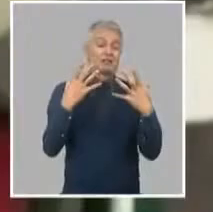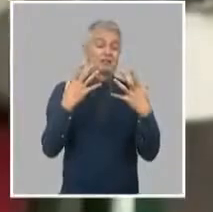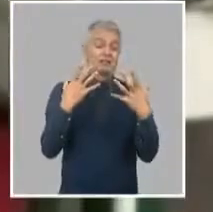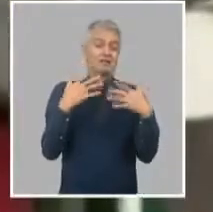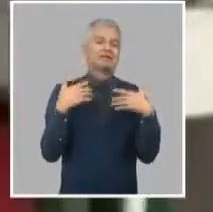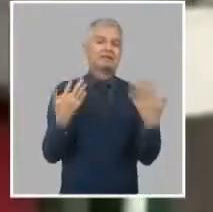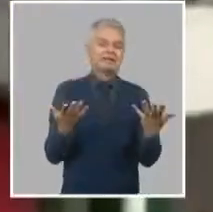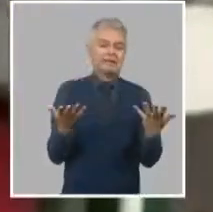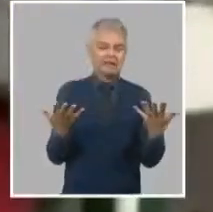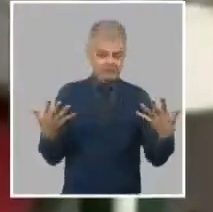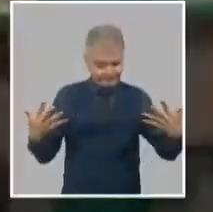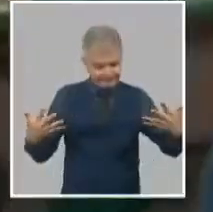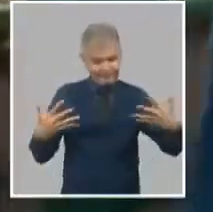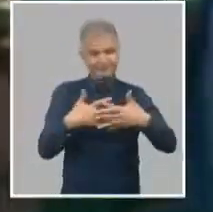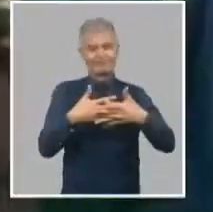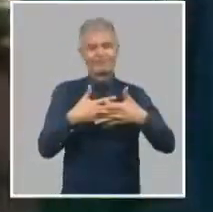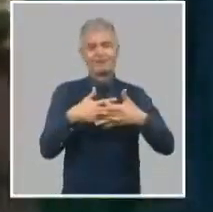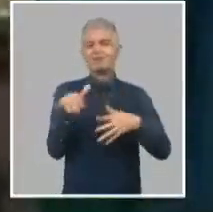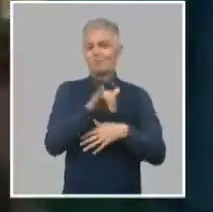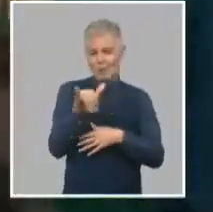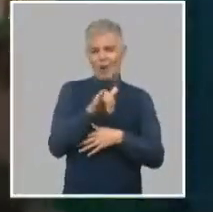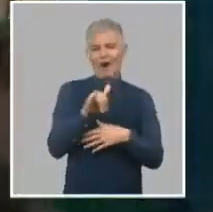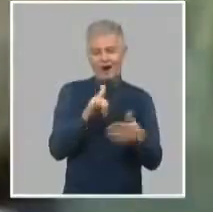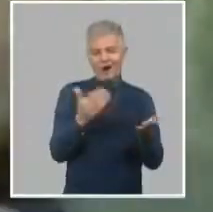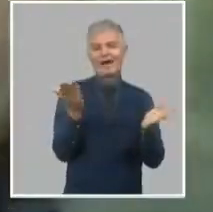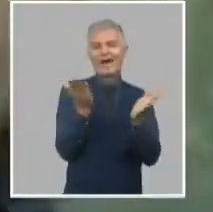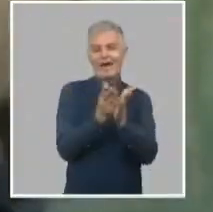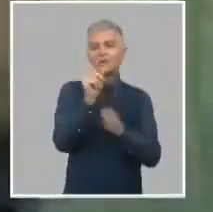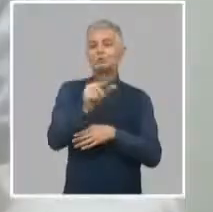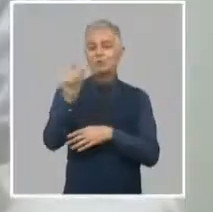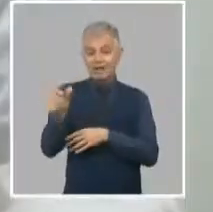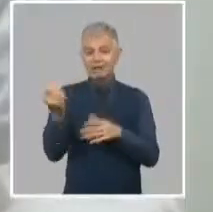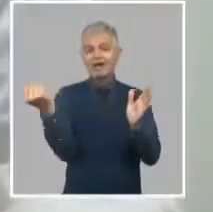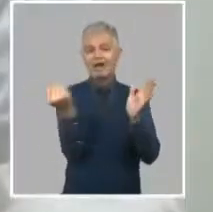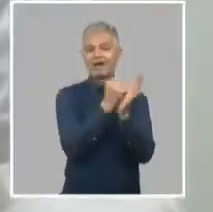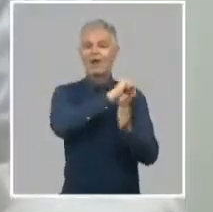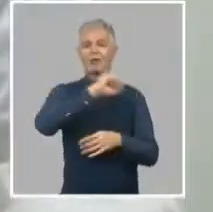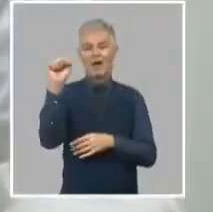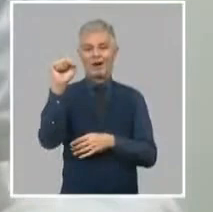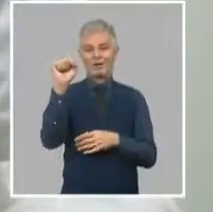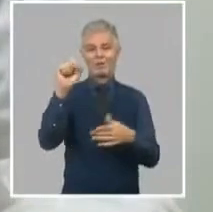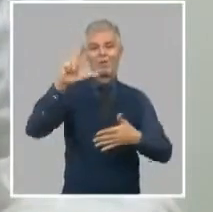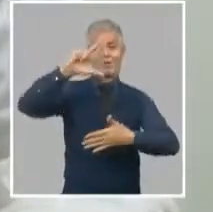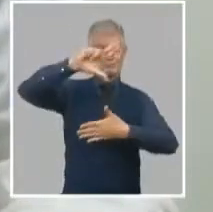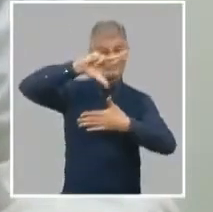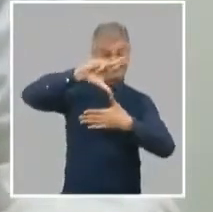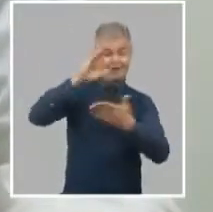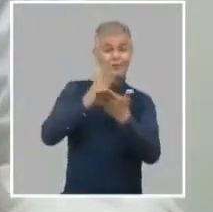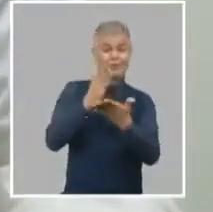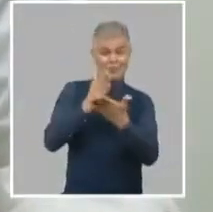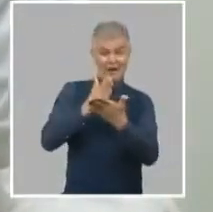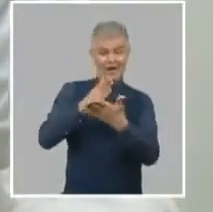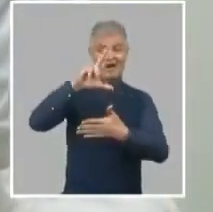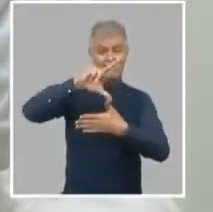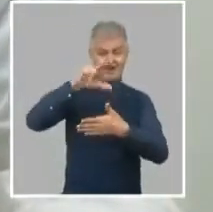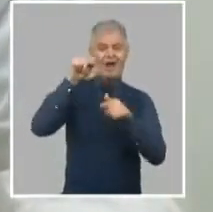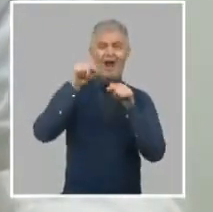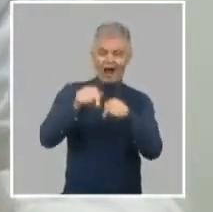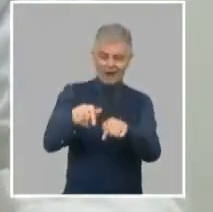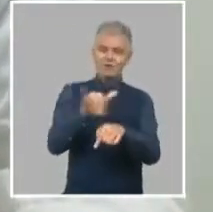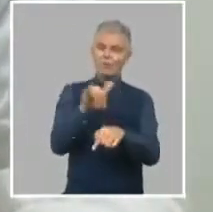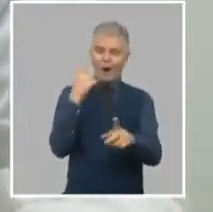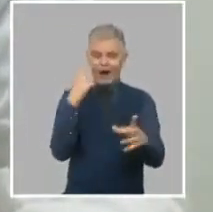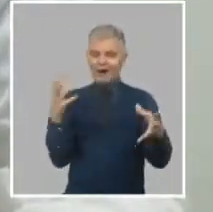la integración con los graduados de la Escuela Latinoamericana de Medicina en un solo equipo, un solo